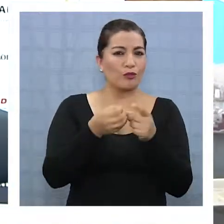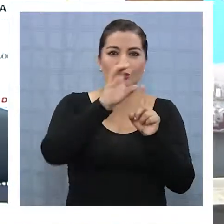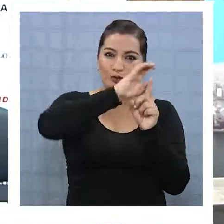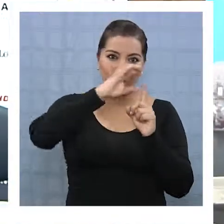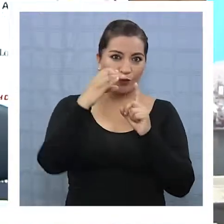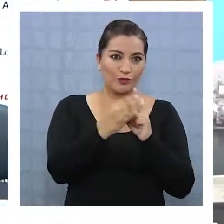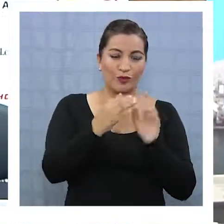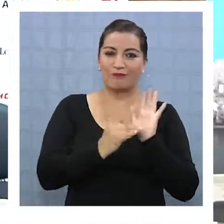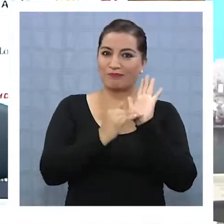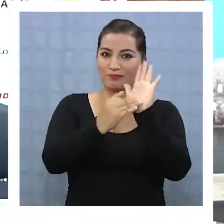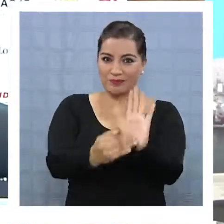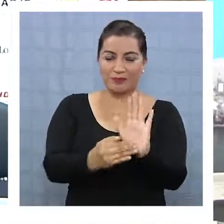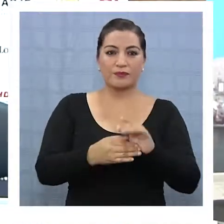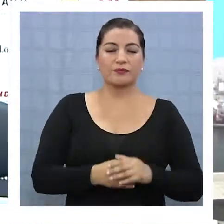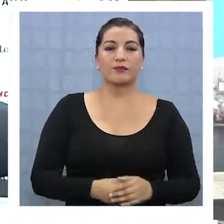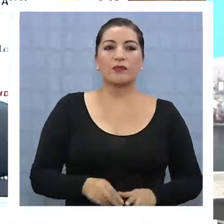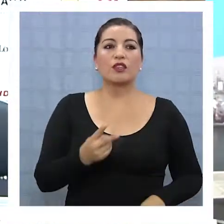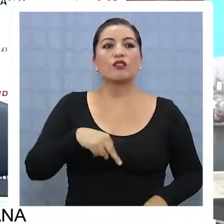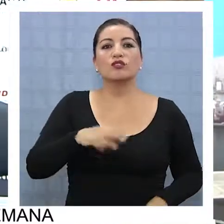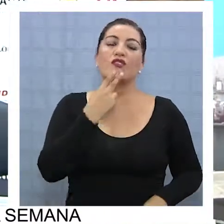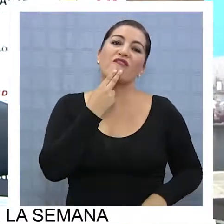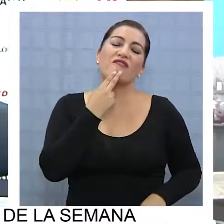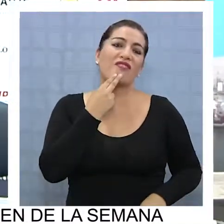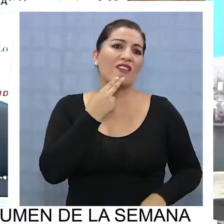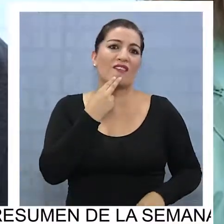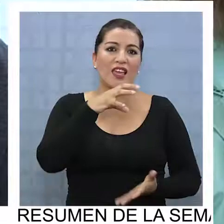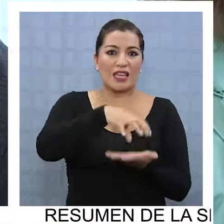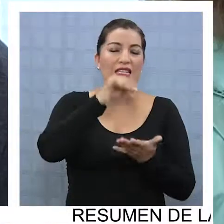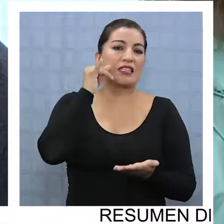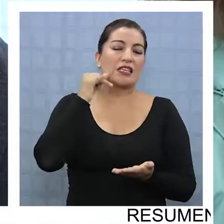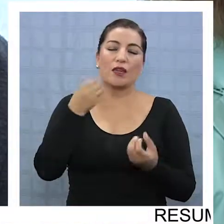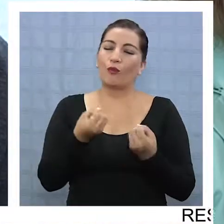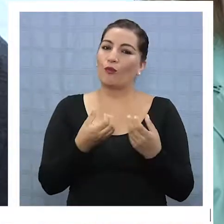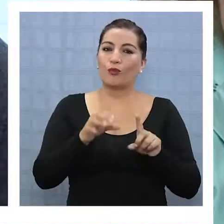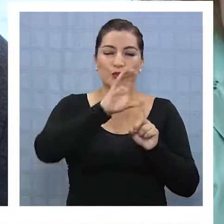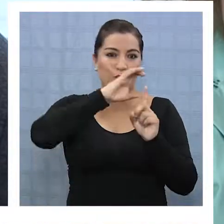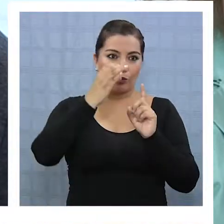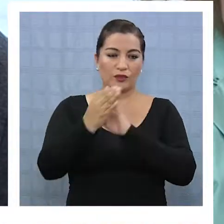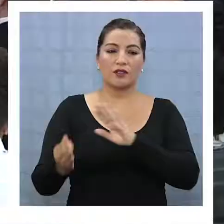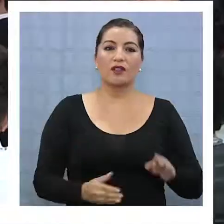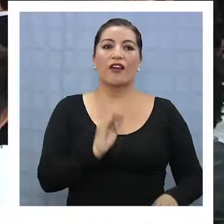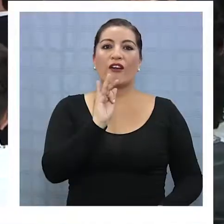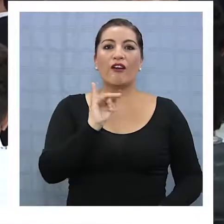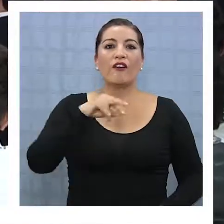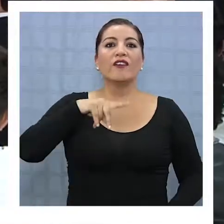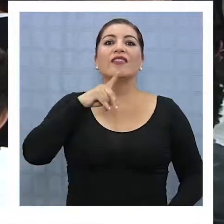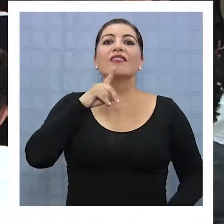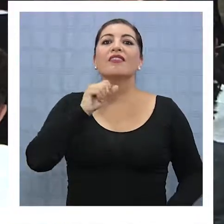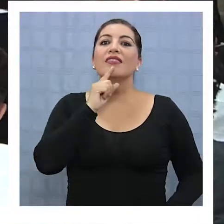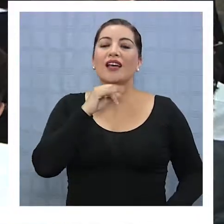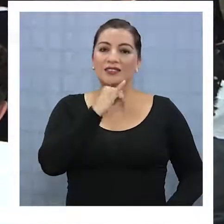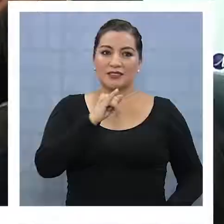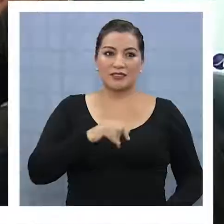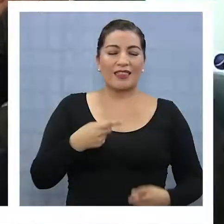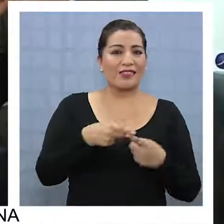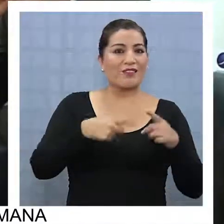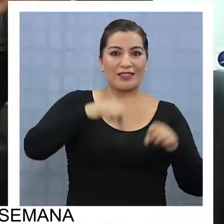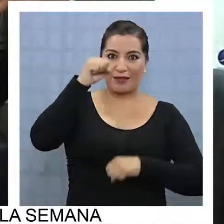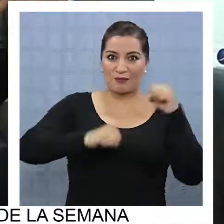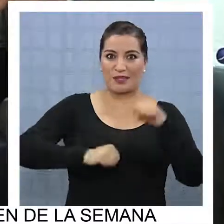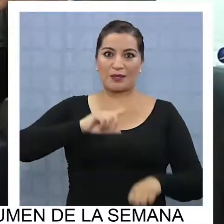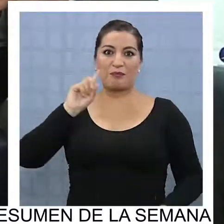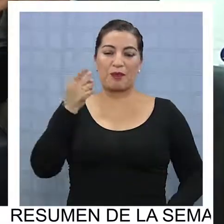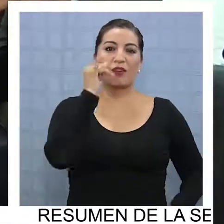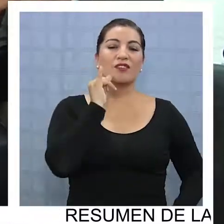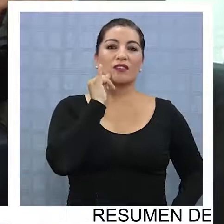multicultural, porque vivimos además en una ciudad multicultural. La gestión de FINDAS ha incorporado diversas empresas de la primera